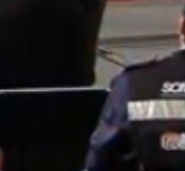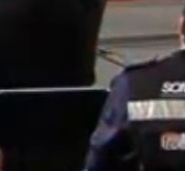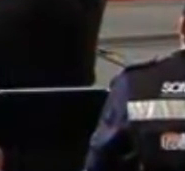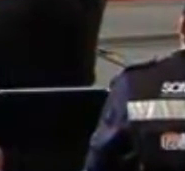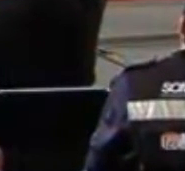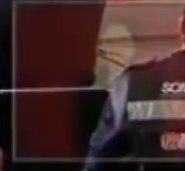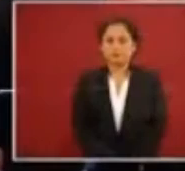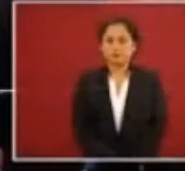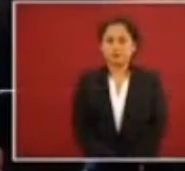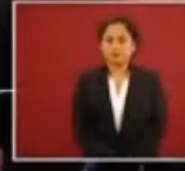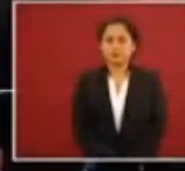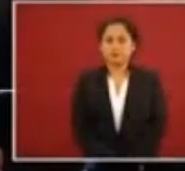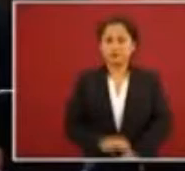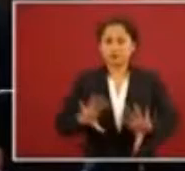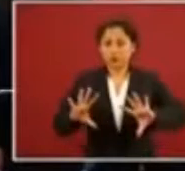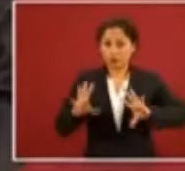deben,